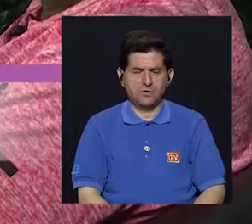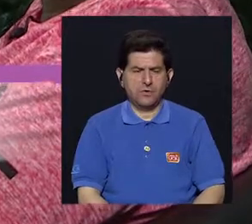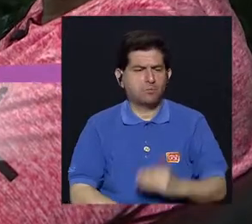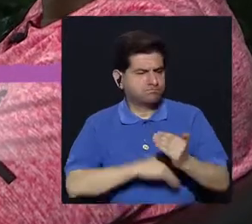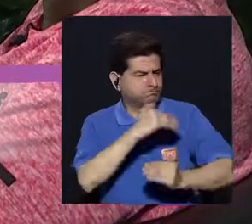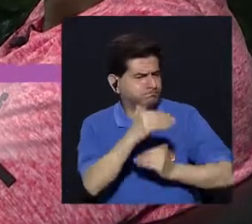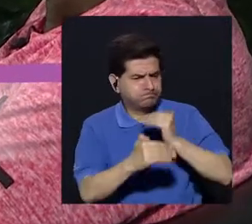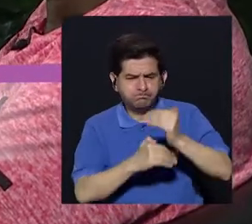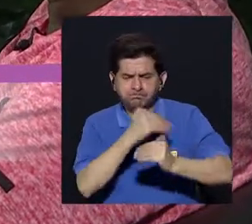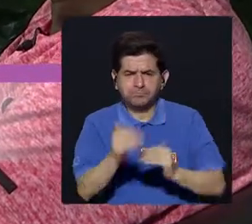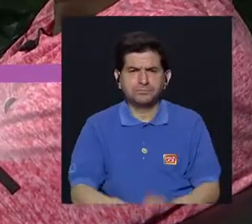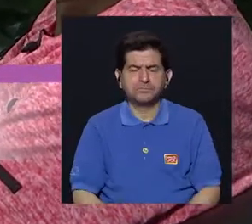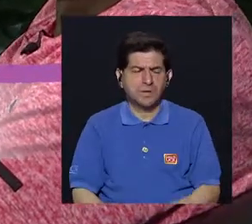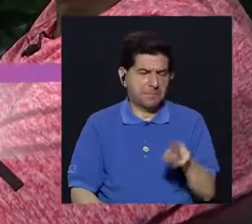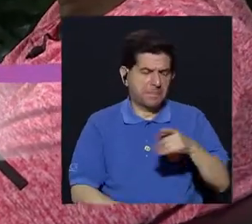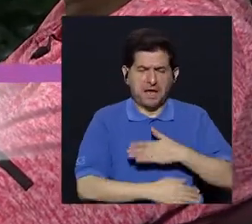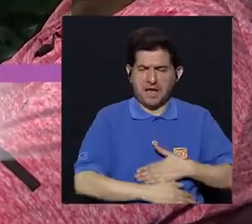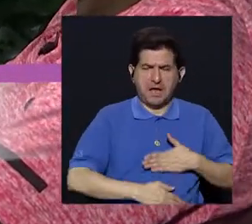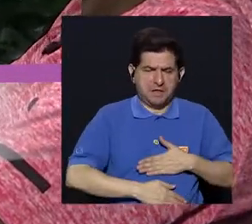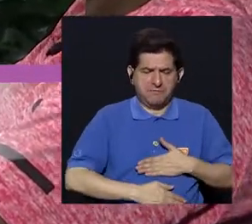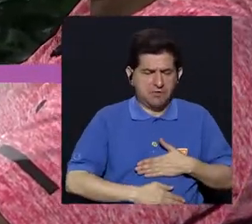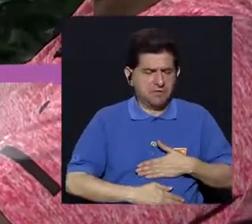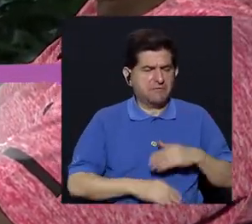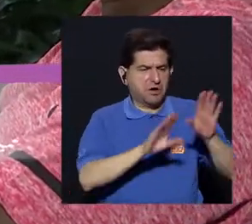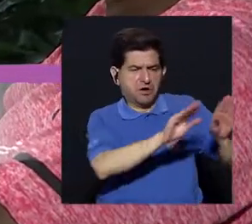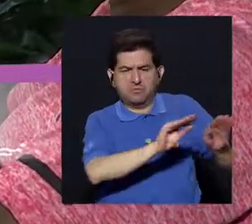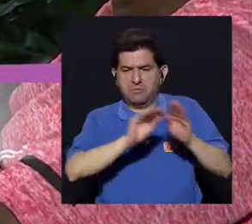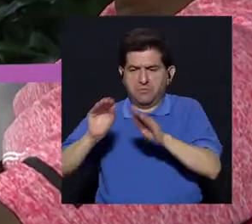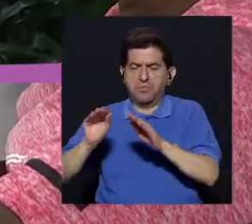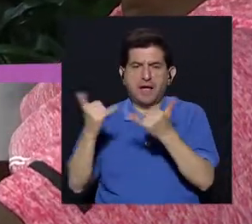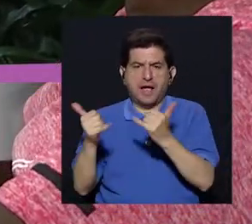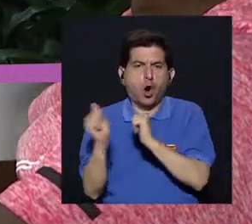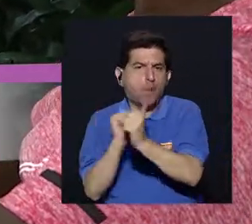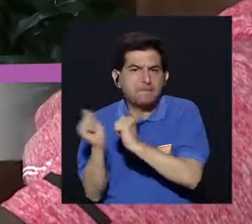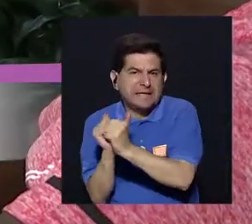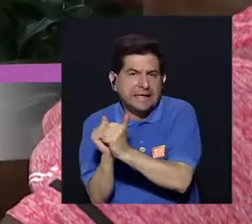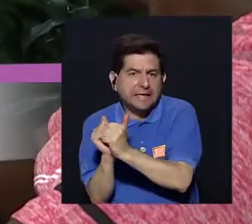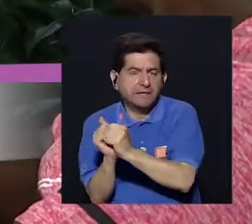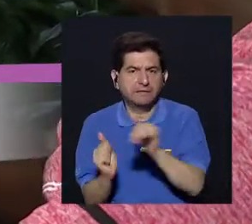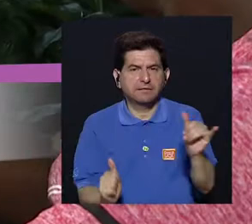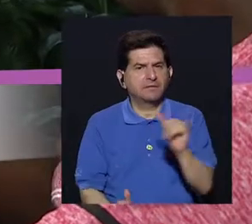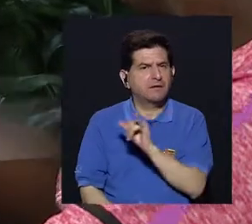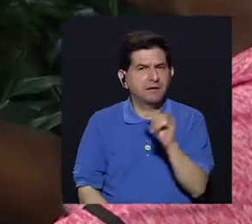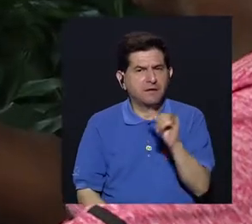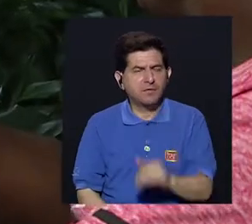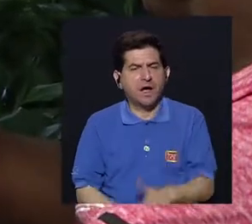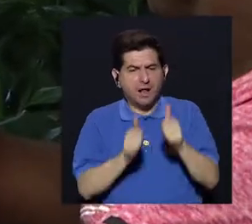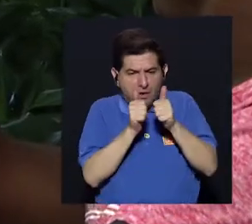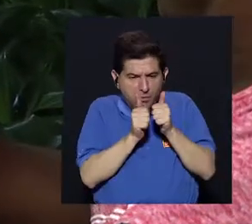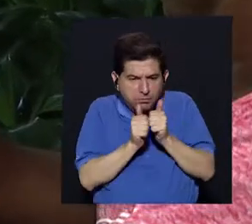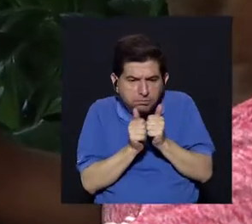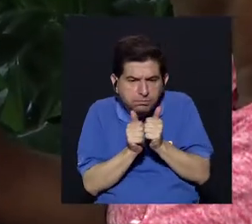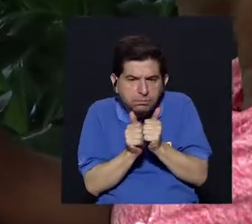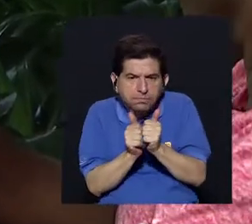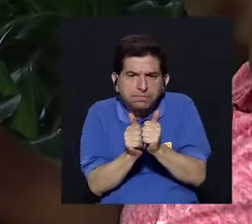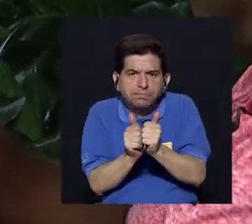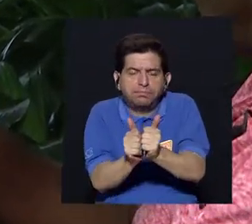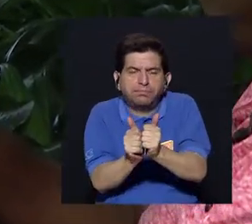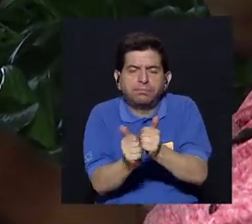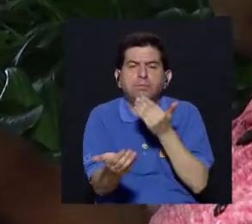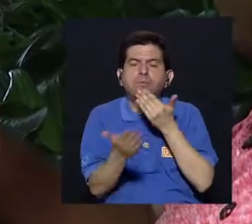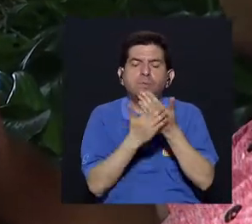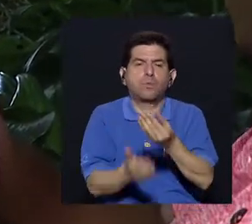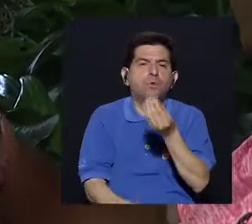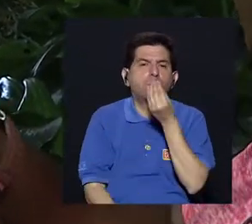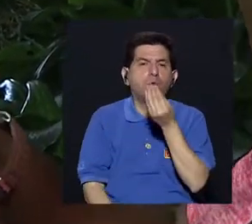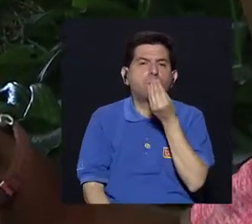pasa, ya está en ese proceso de pasar de la parte recreativa ya a la parte más competitiva. Ahí también tiene que ir un